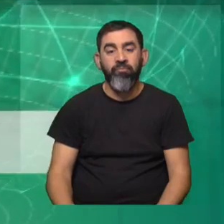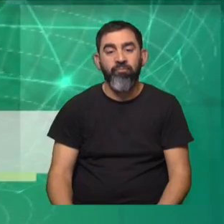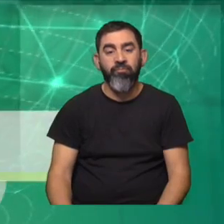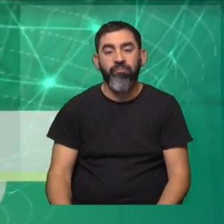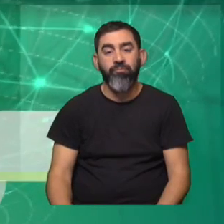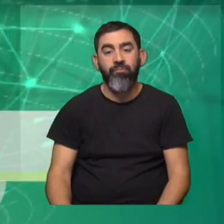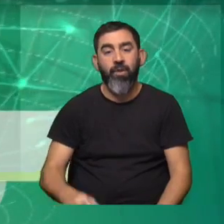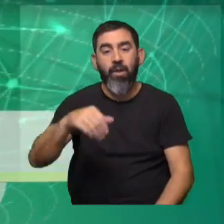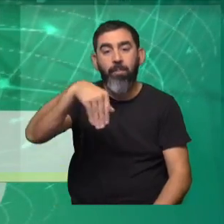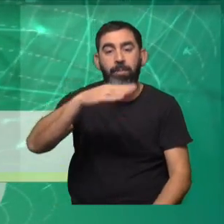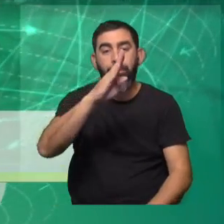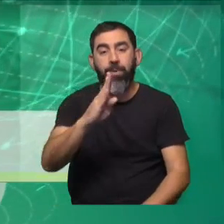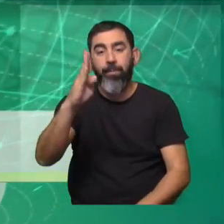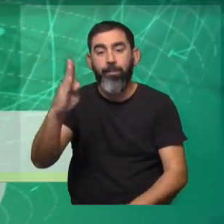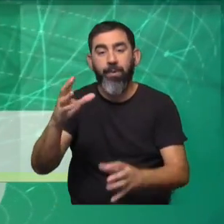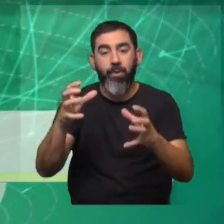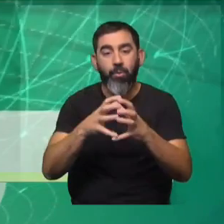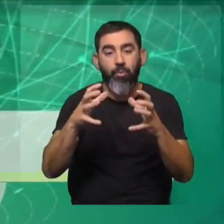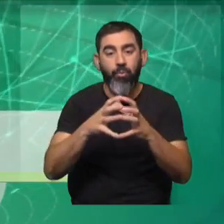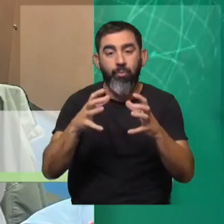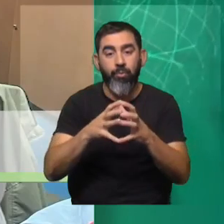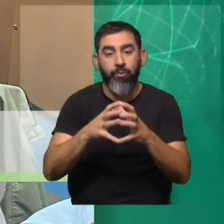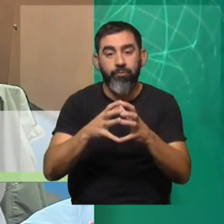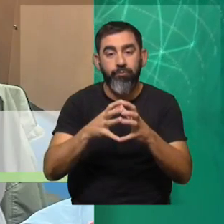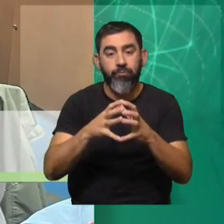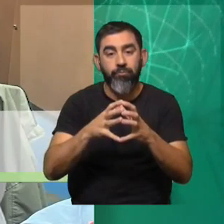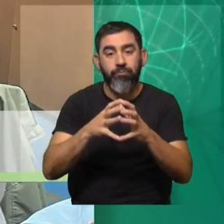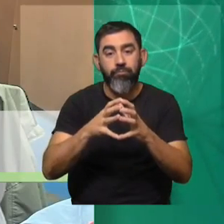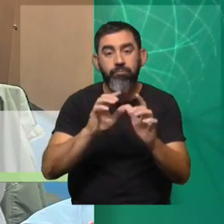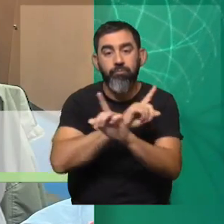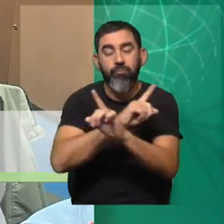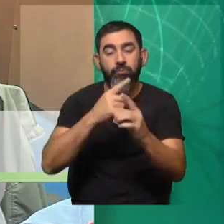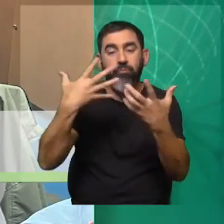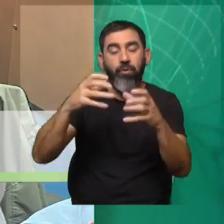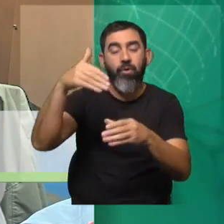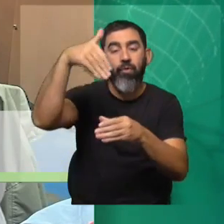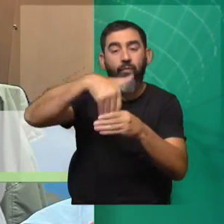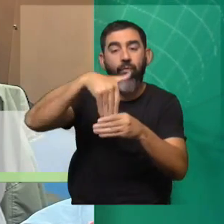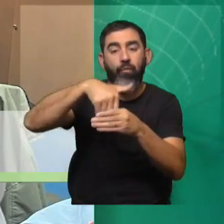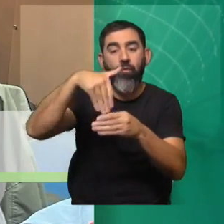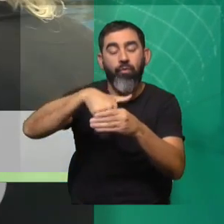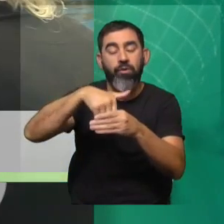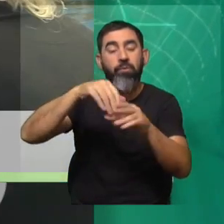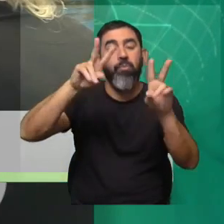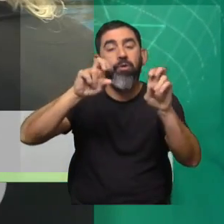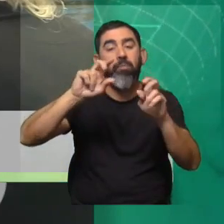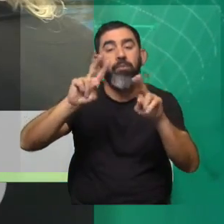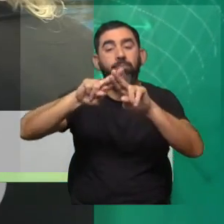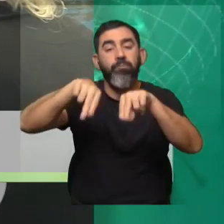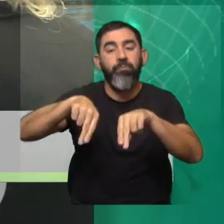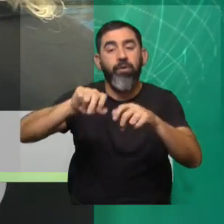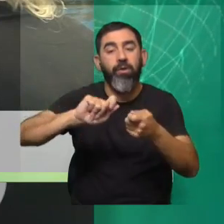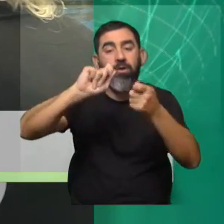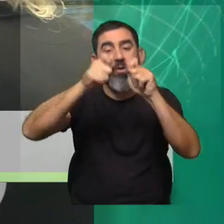el movimiento de participación popular el mpp se pronunció en contra de convocar un plebiscito para derogar